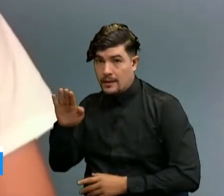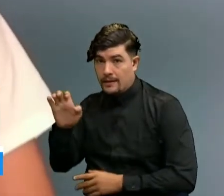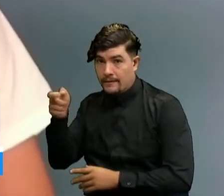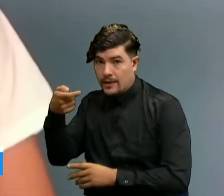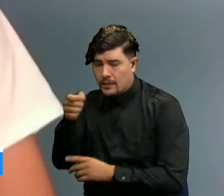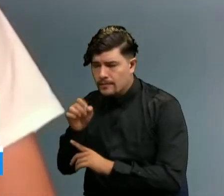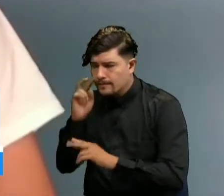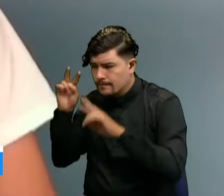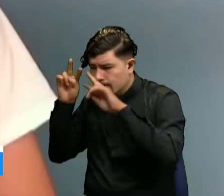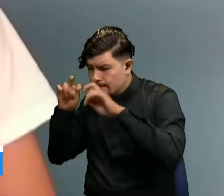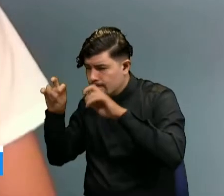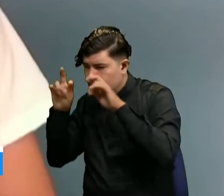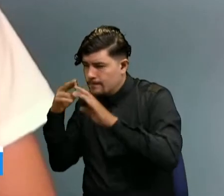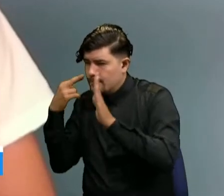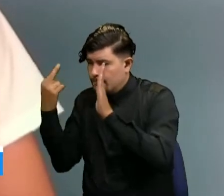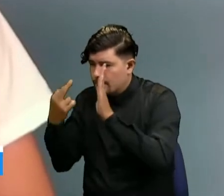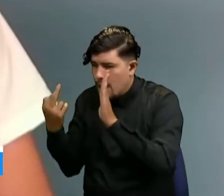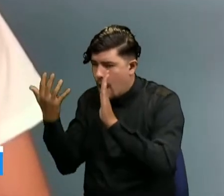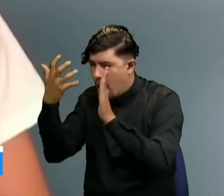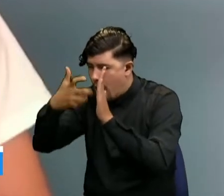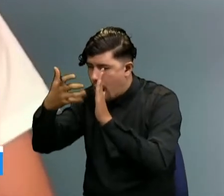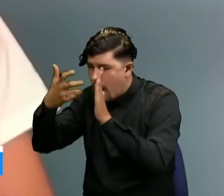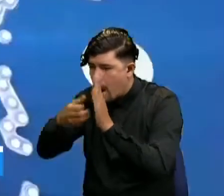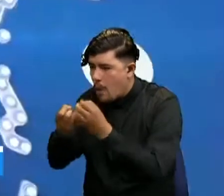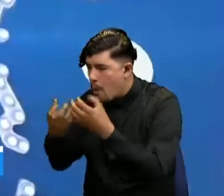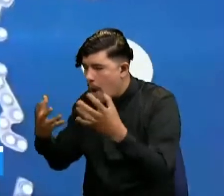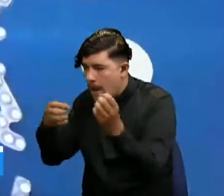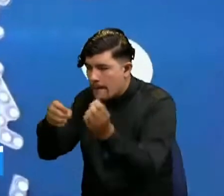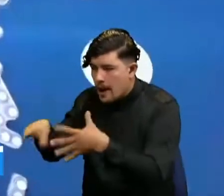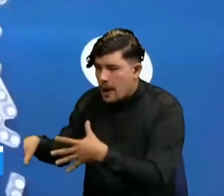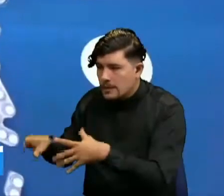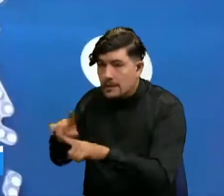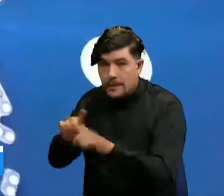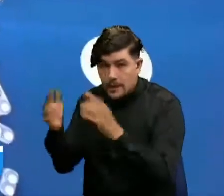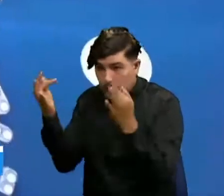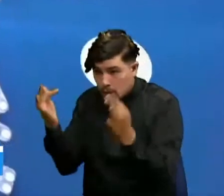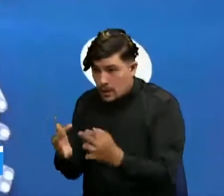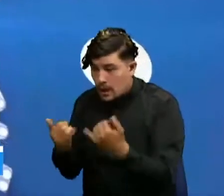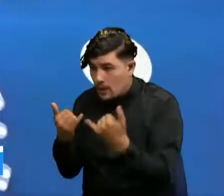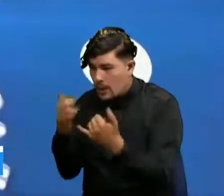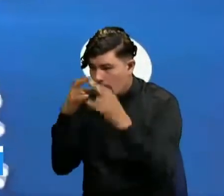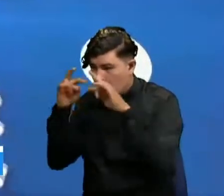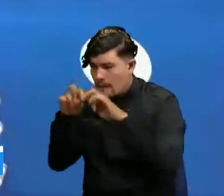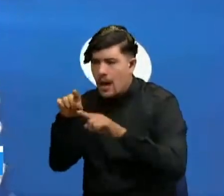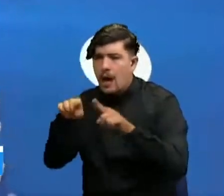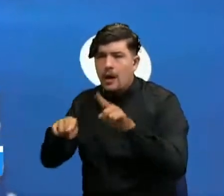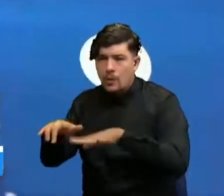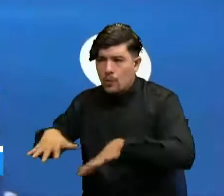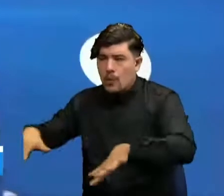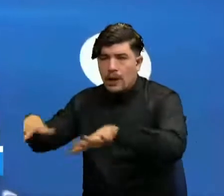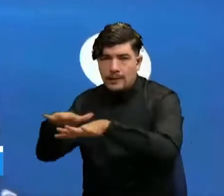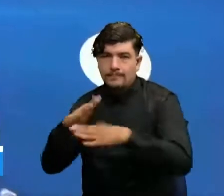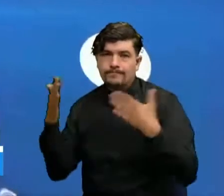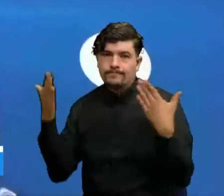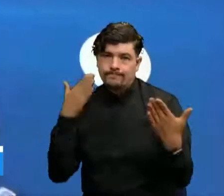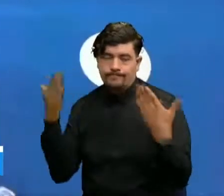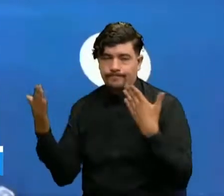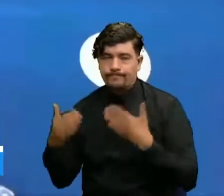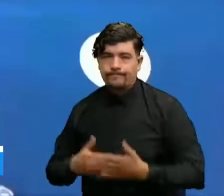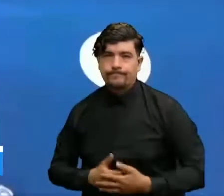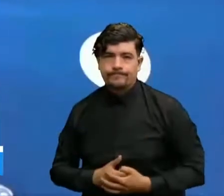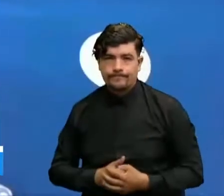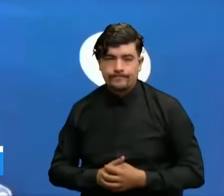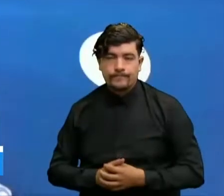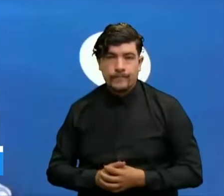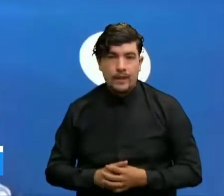las pérdidas y hasta el momento pues tenemos solamente algunas veredas con el diagnóstico. Para